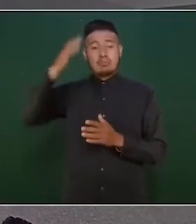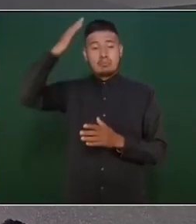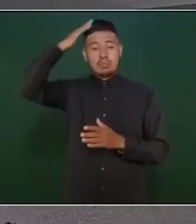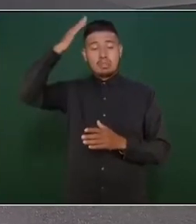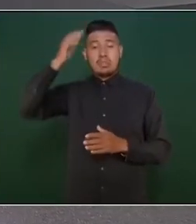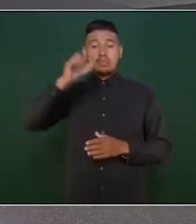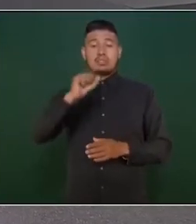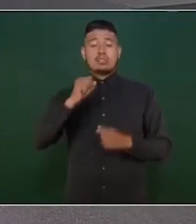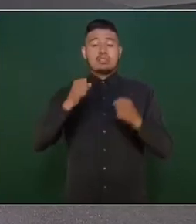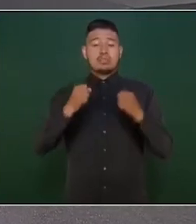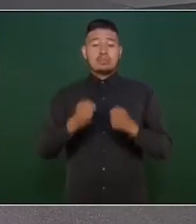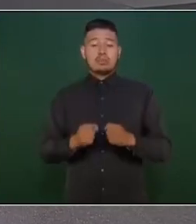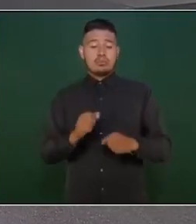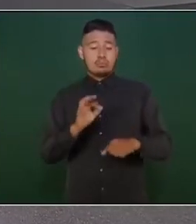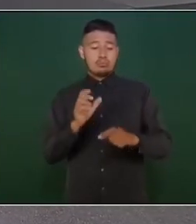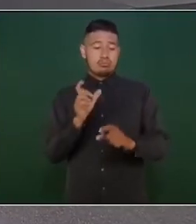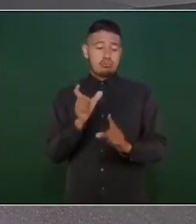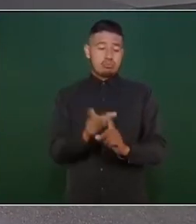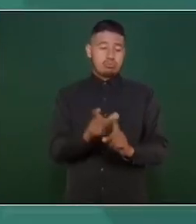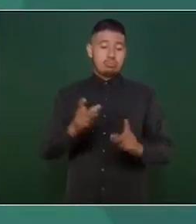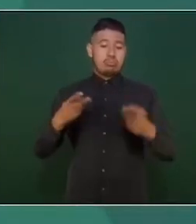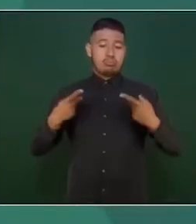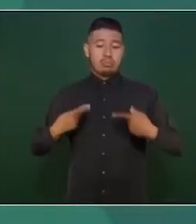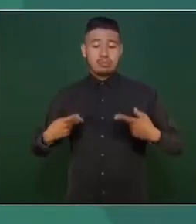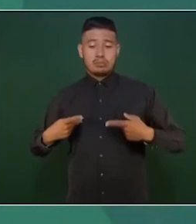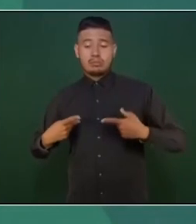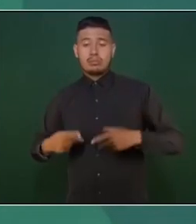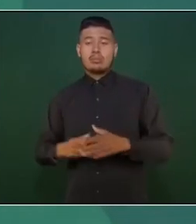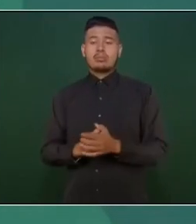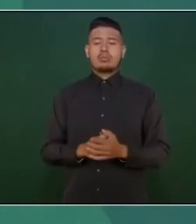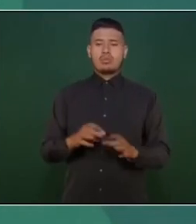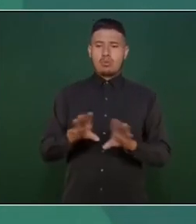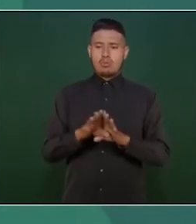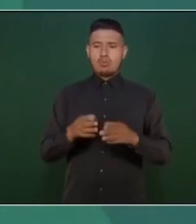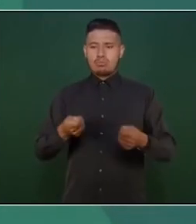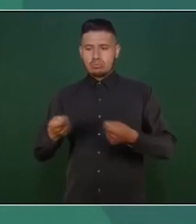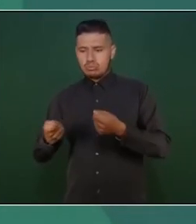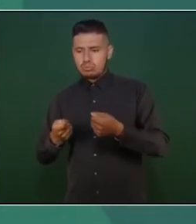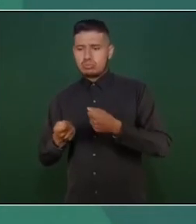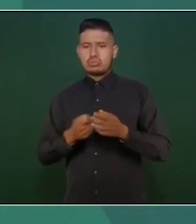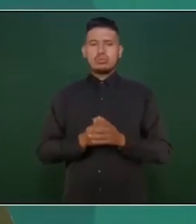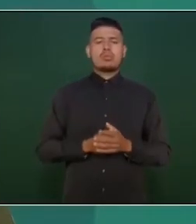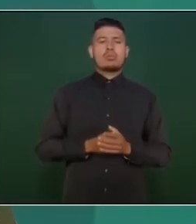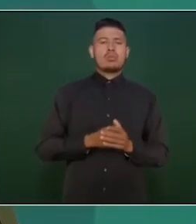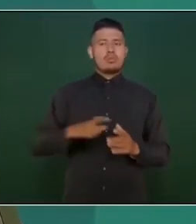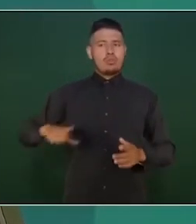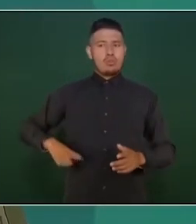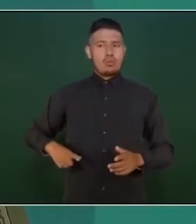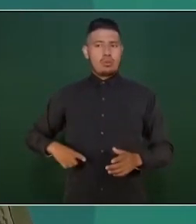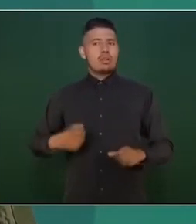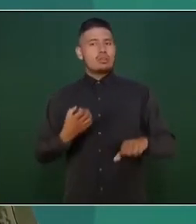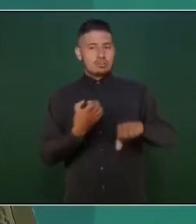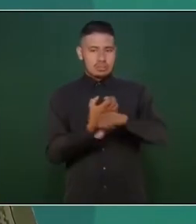la Secretaría de Seguridad y Protección Ciudadana, como en el ámbito operativo, coordinados